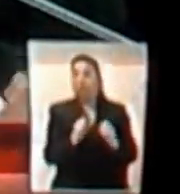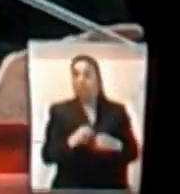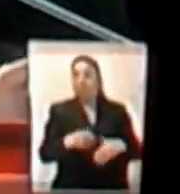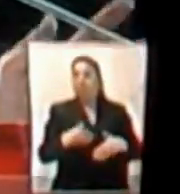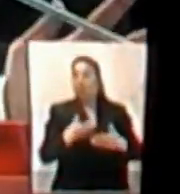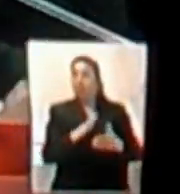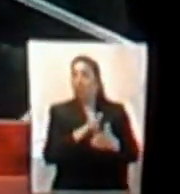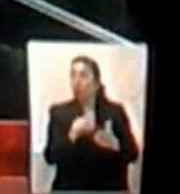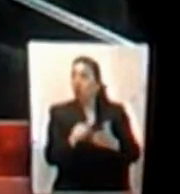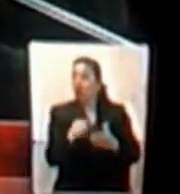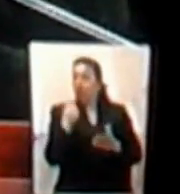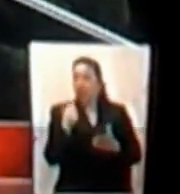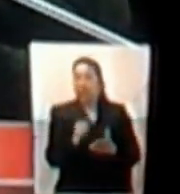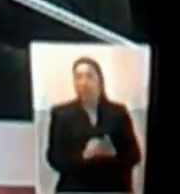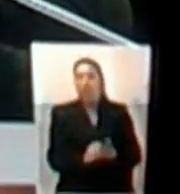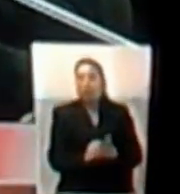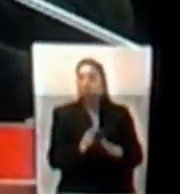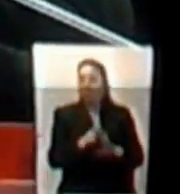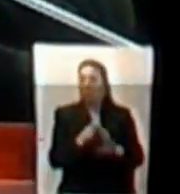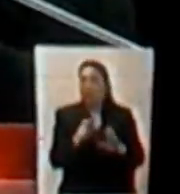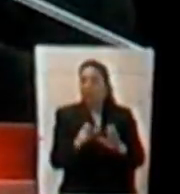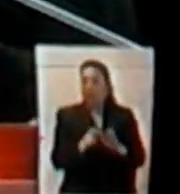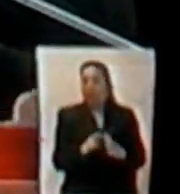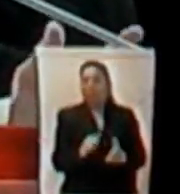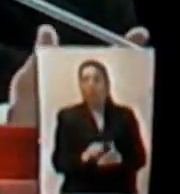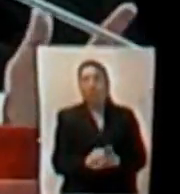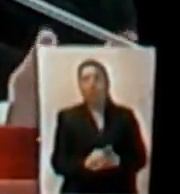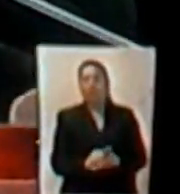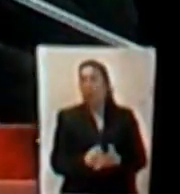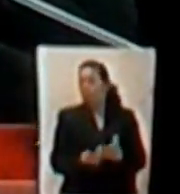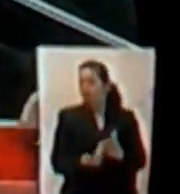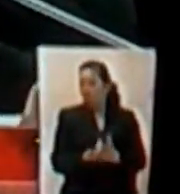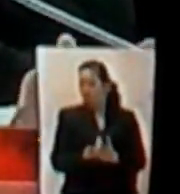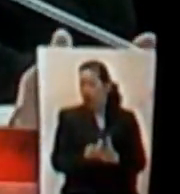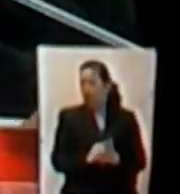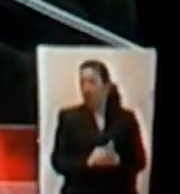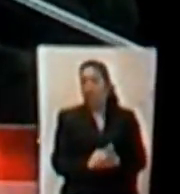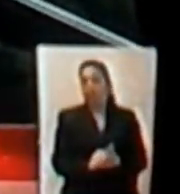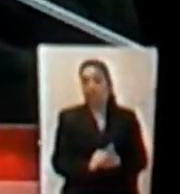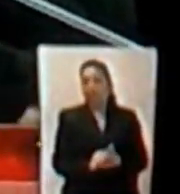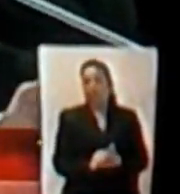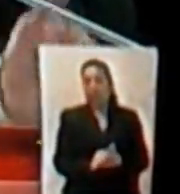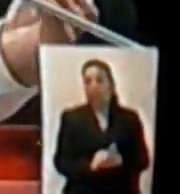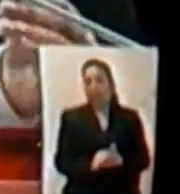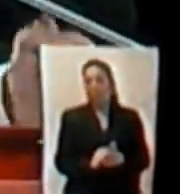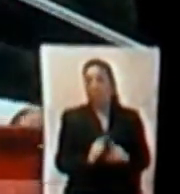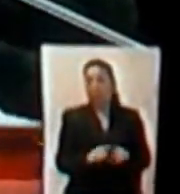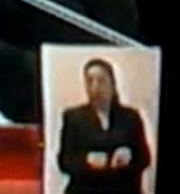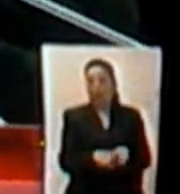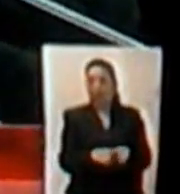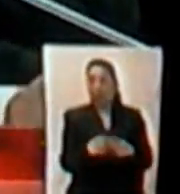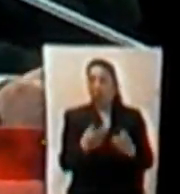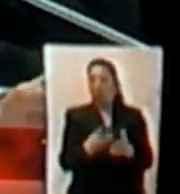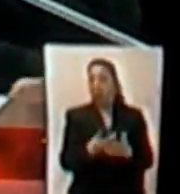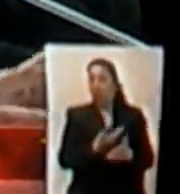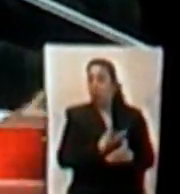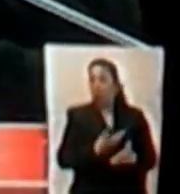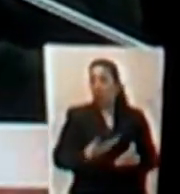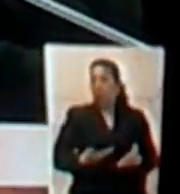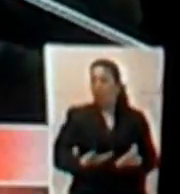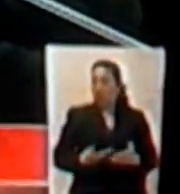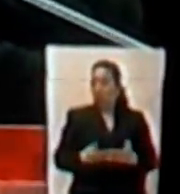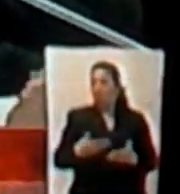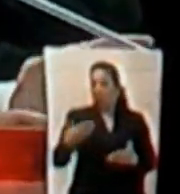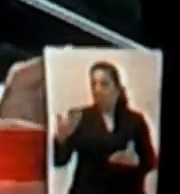esta posibilidad. Todos ganan con el proyecto, con la modernización y desarrollo portuario. Lamentablemente el gobierno pasado no